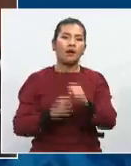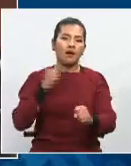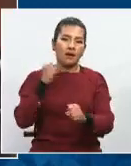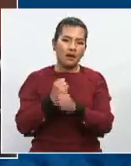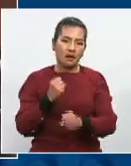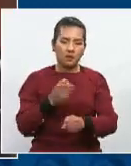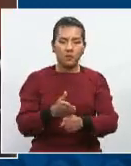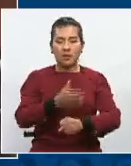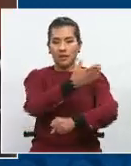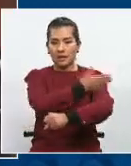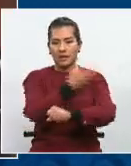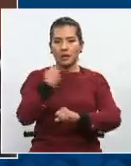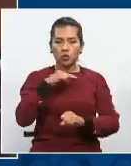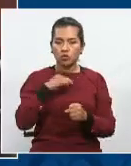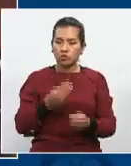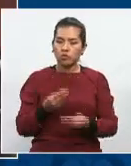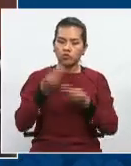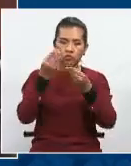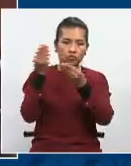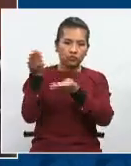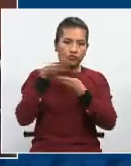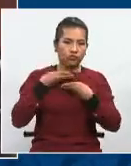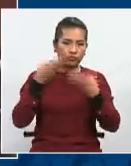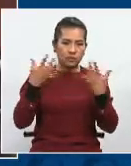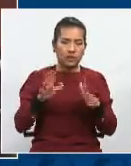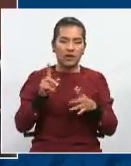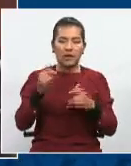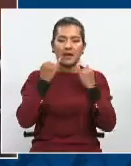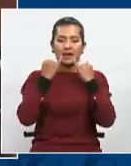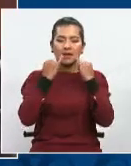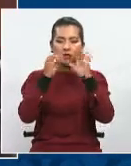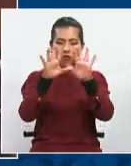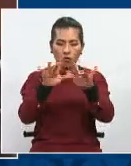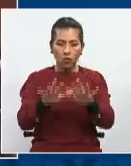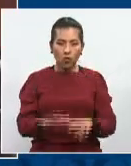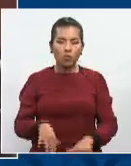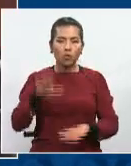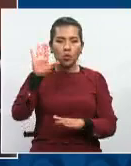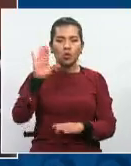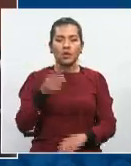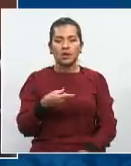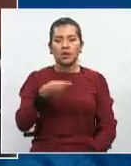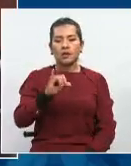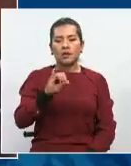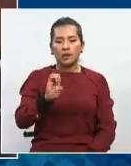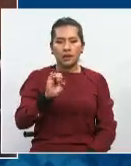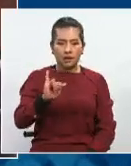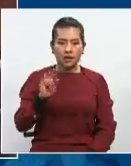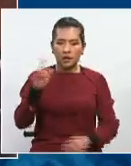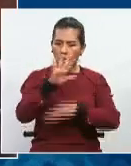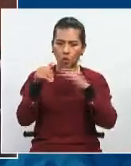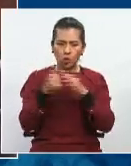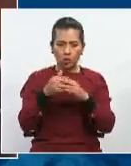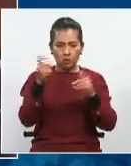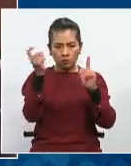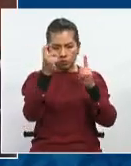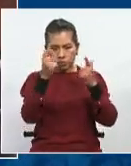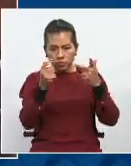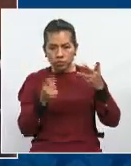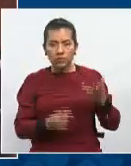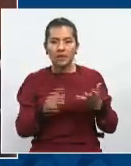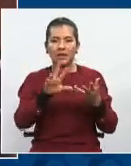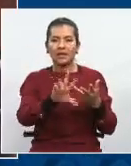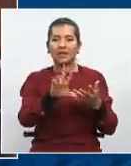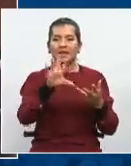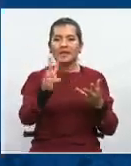del informe de la GIEI, un informe que contiene en su totalidad 36 recomendaciones.